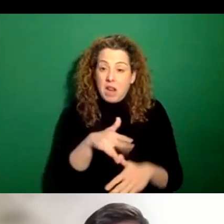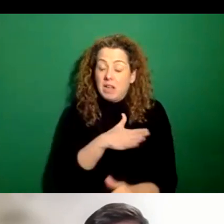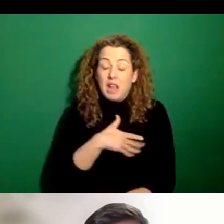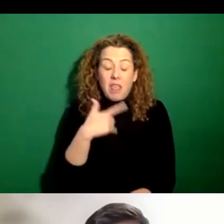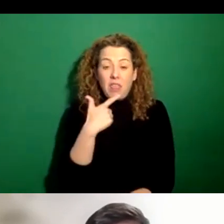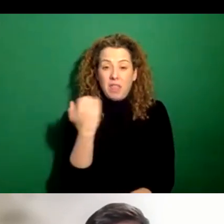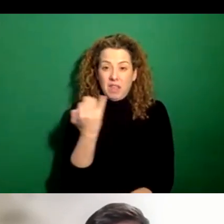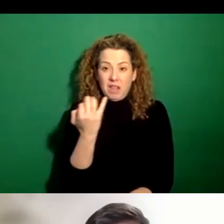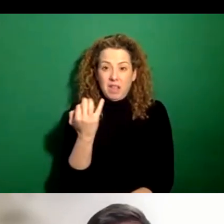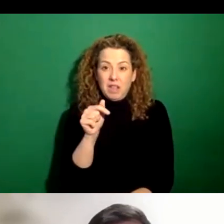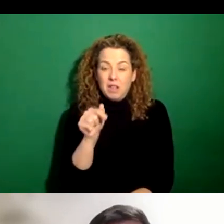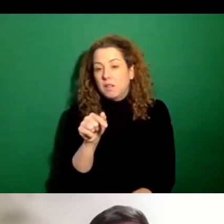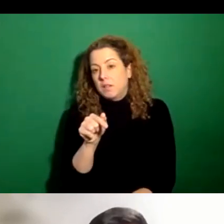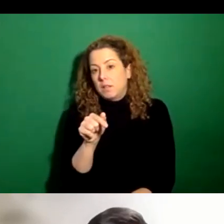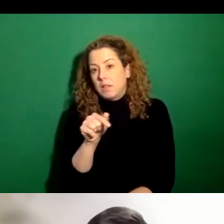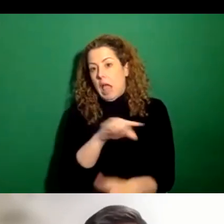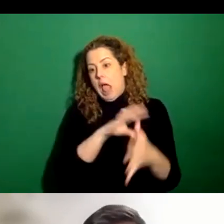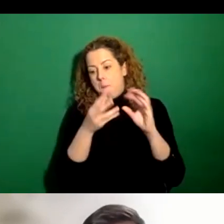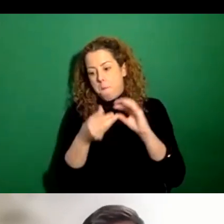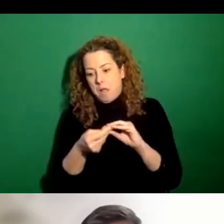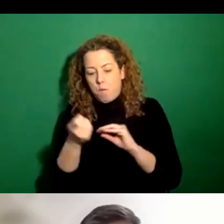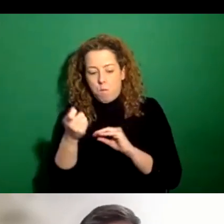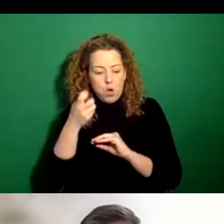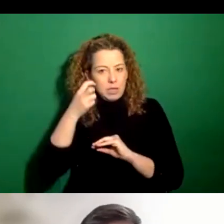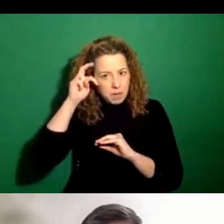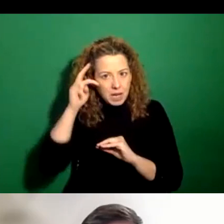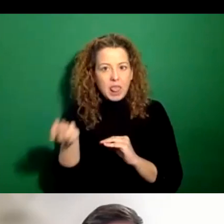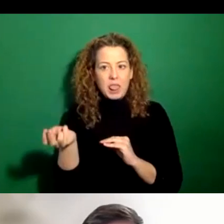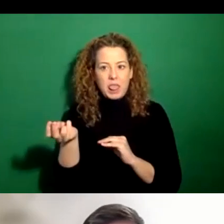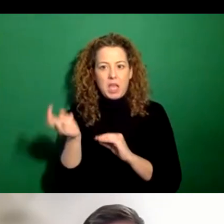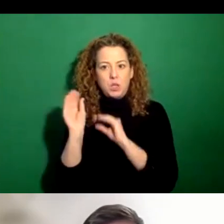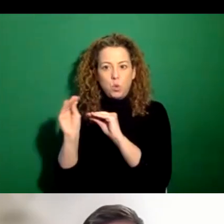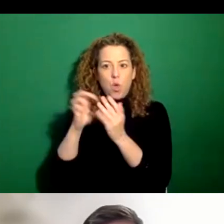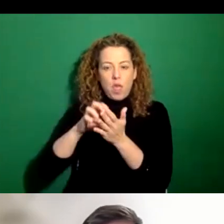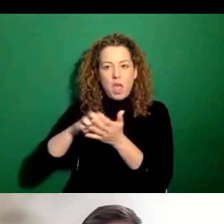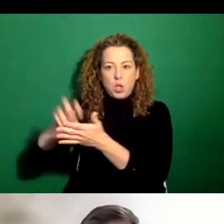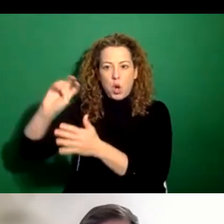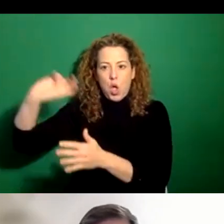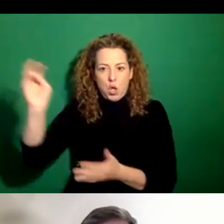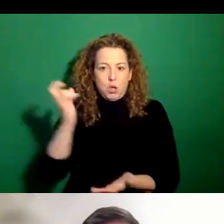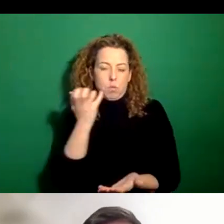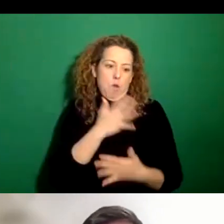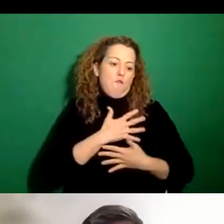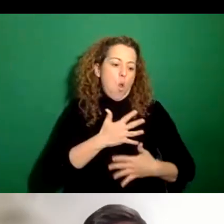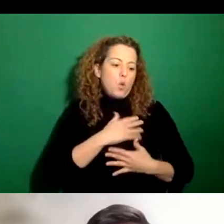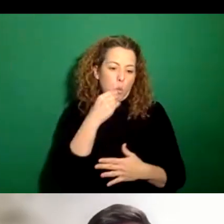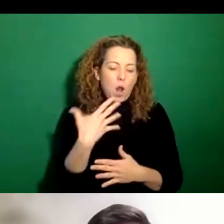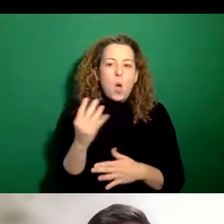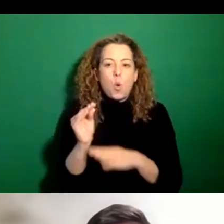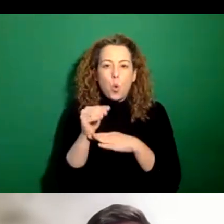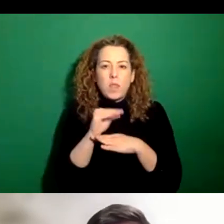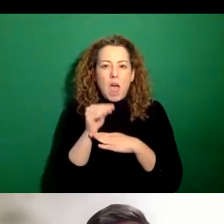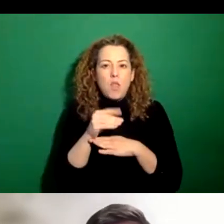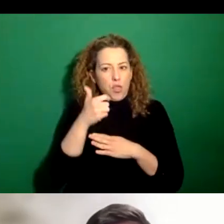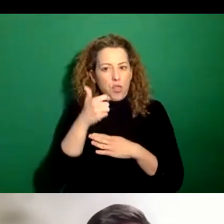de aplicar un poco pues la experiencia que tienen otros centros, tendiendo pues esa buena voluntad, ese cuidado de la